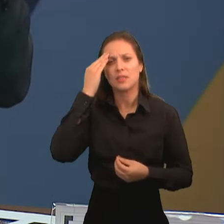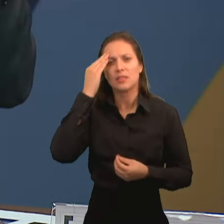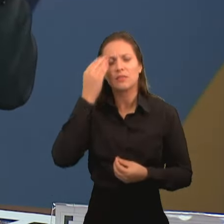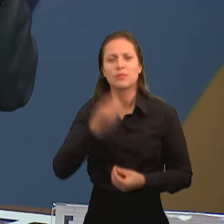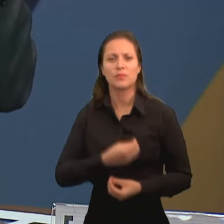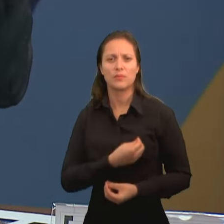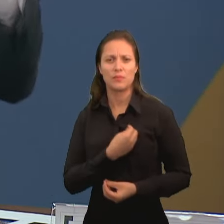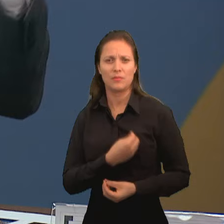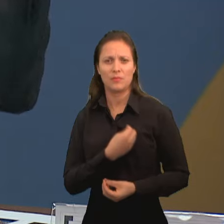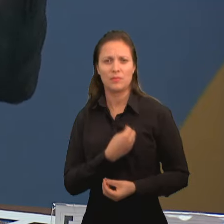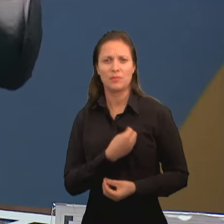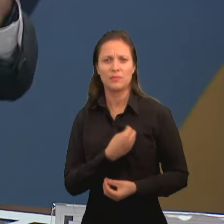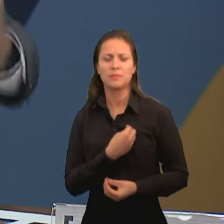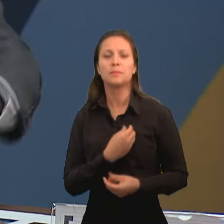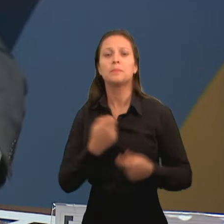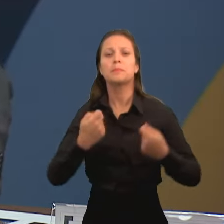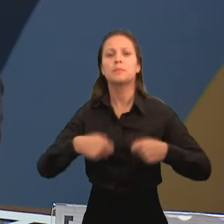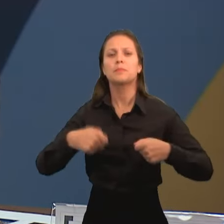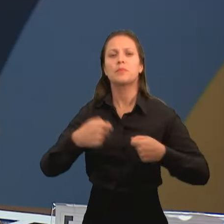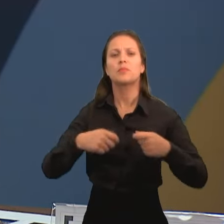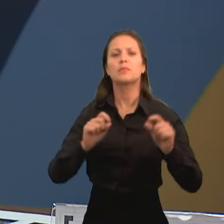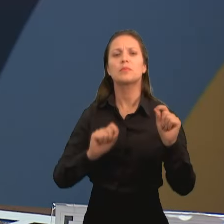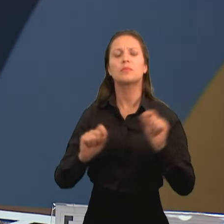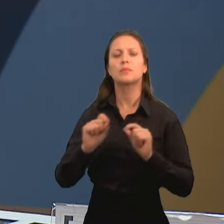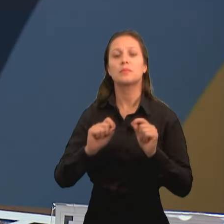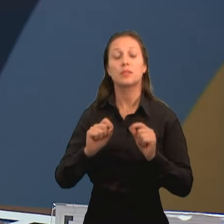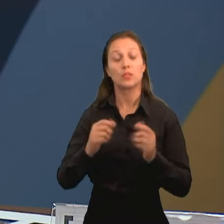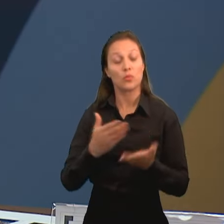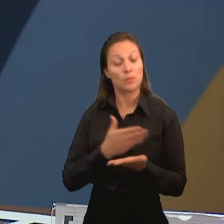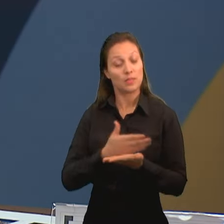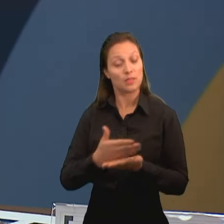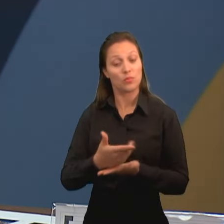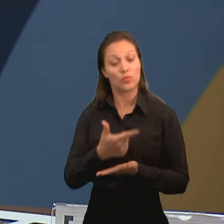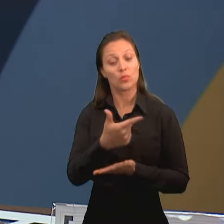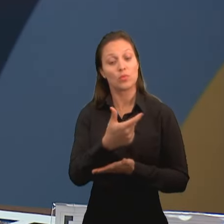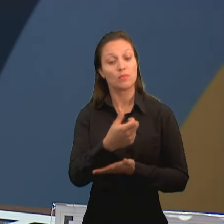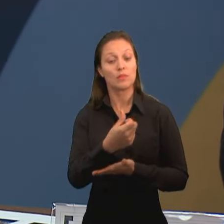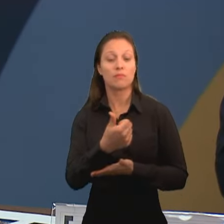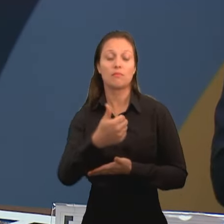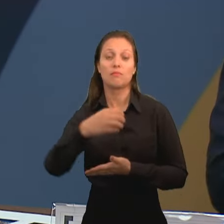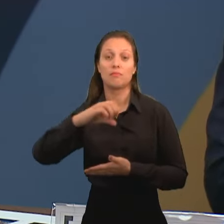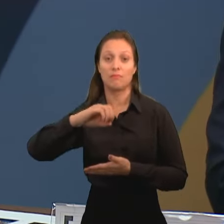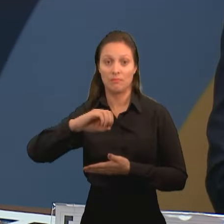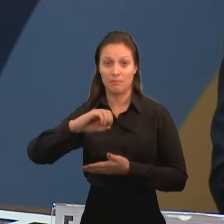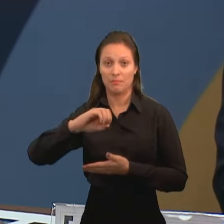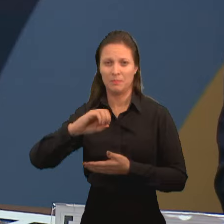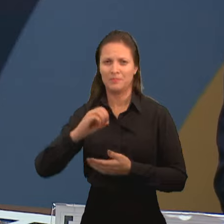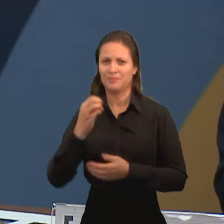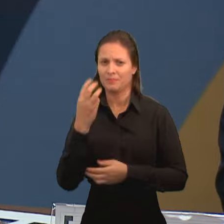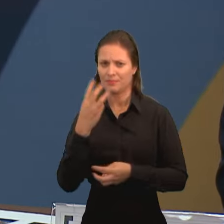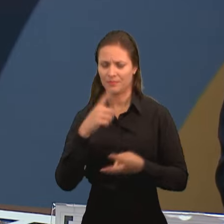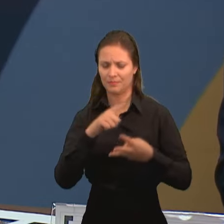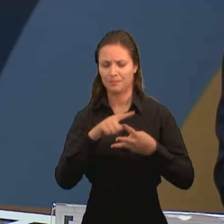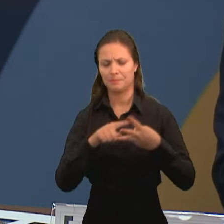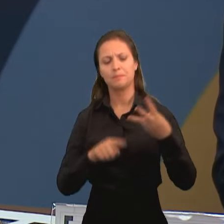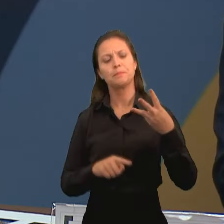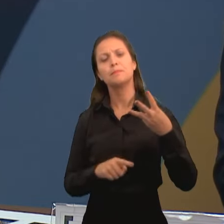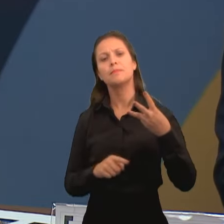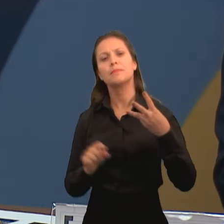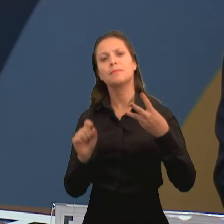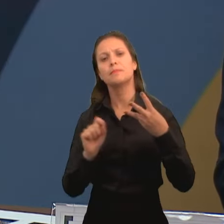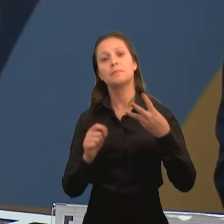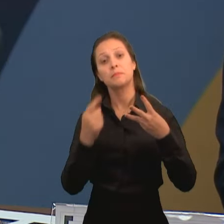entender por qué estamos haciendo este cambio, vamos al 2010. Y teníamos